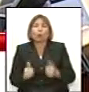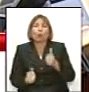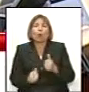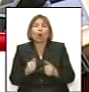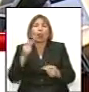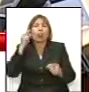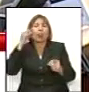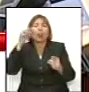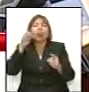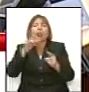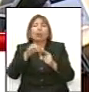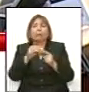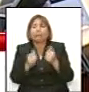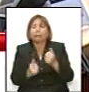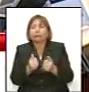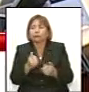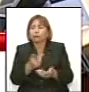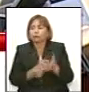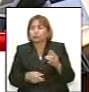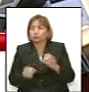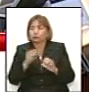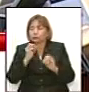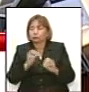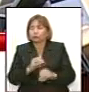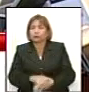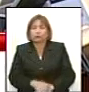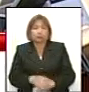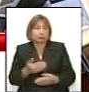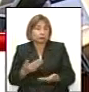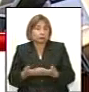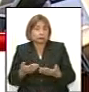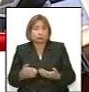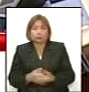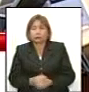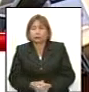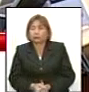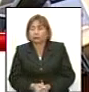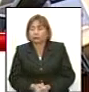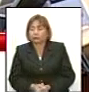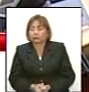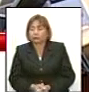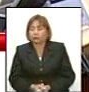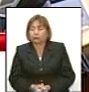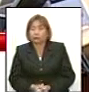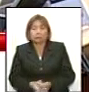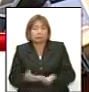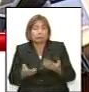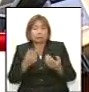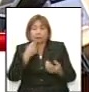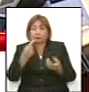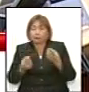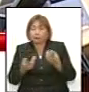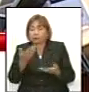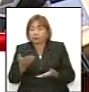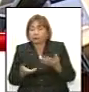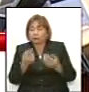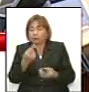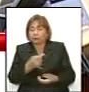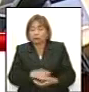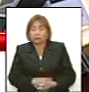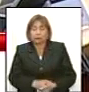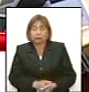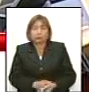esas banderas del Bicentenario van a lograr avanzar. Y yo le puedo mencionar alguna de ellas con el compromiso de mandarle también